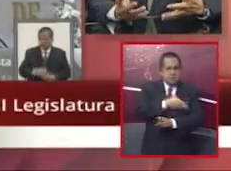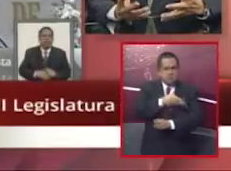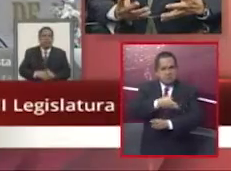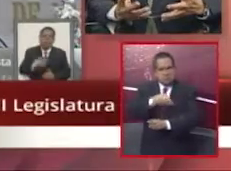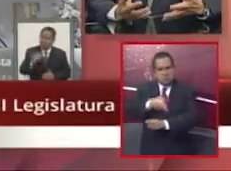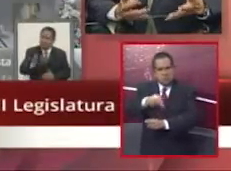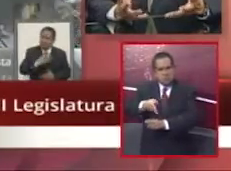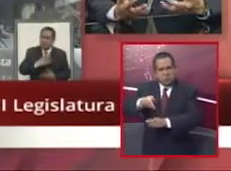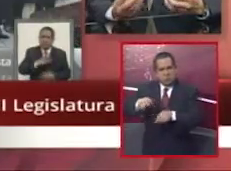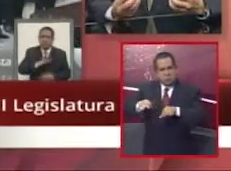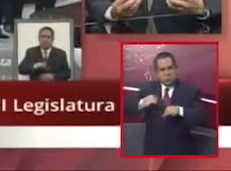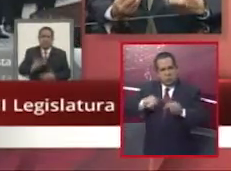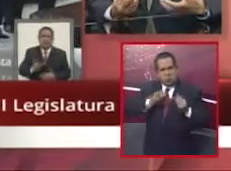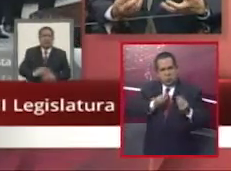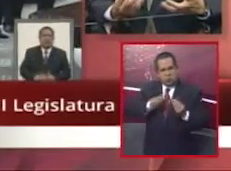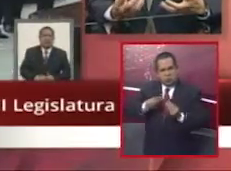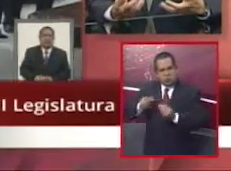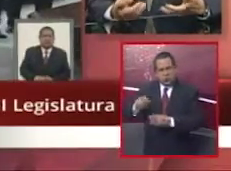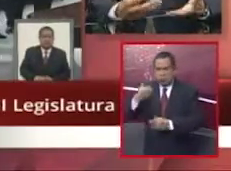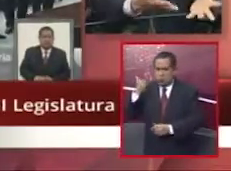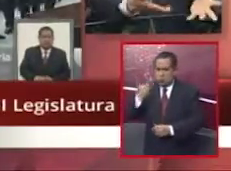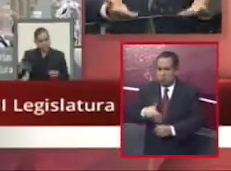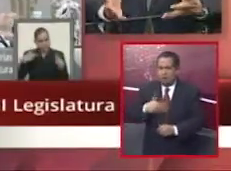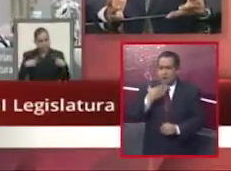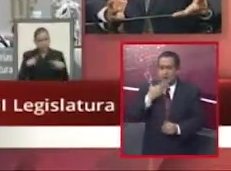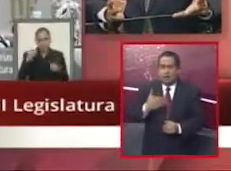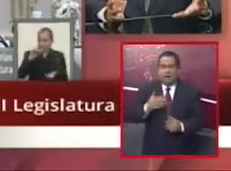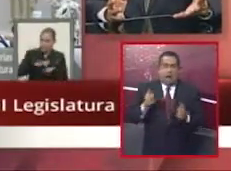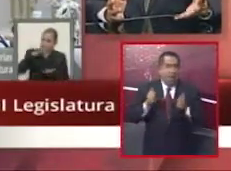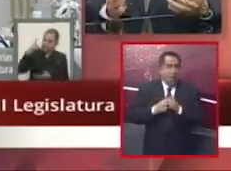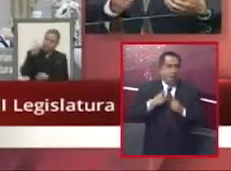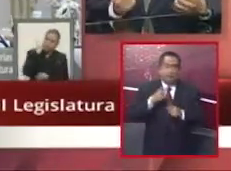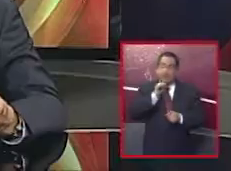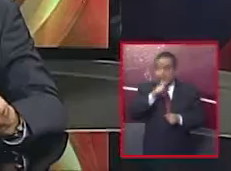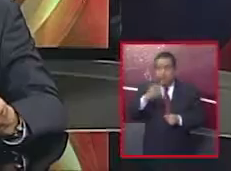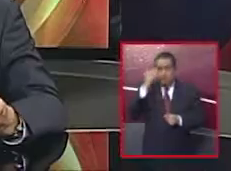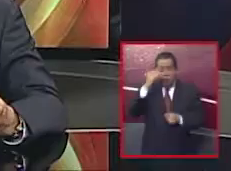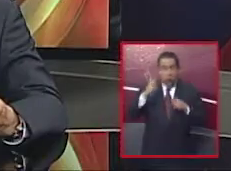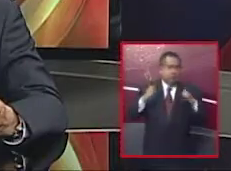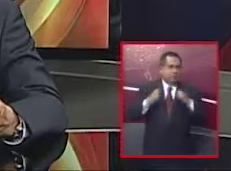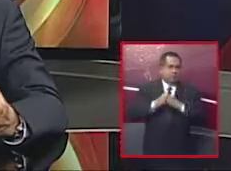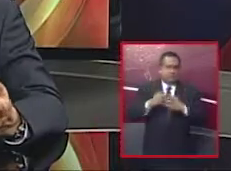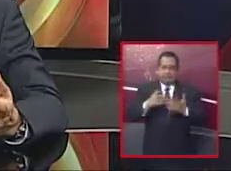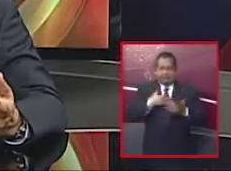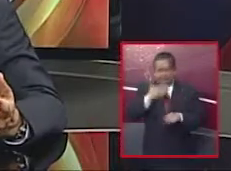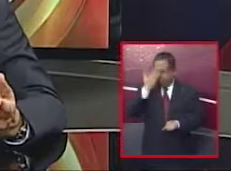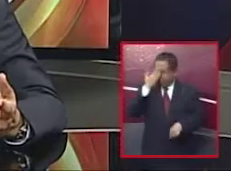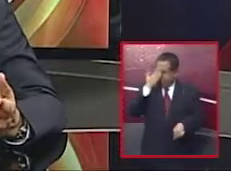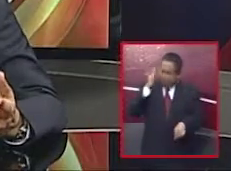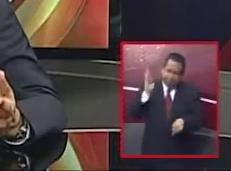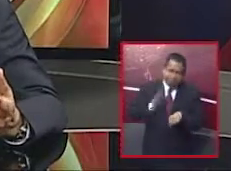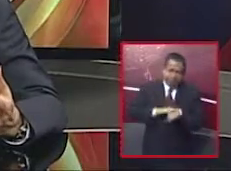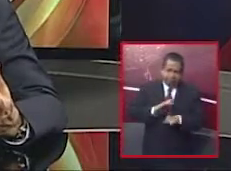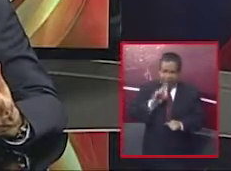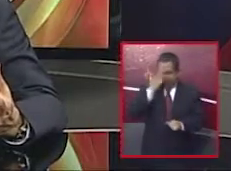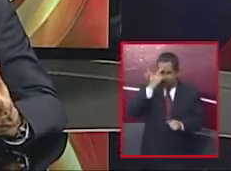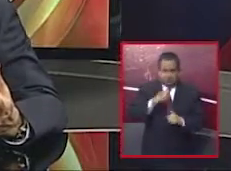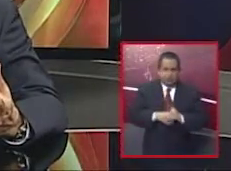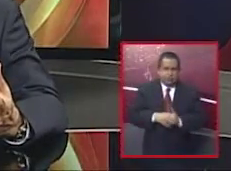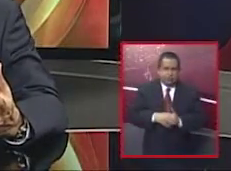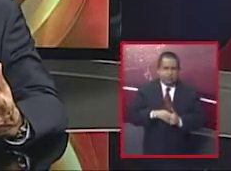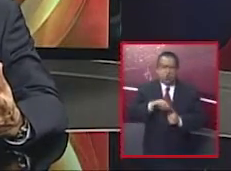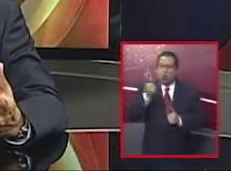y que pues todas esas cosas junto con los periodos extraordinarios se te quedan muy grabados. Otros momentos